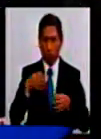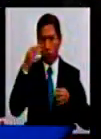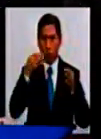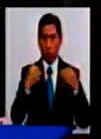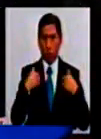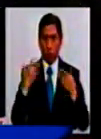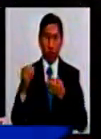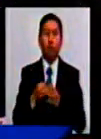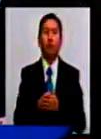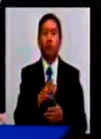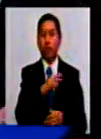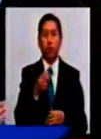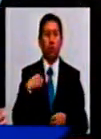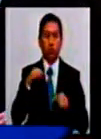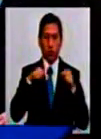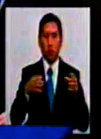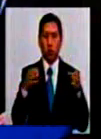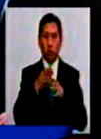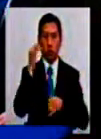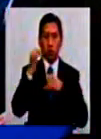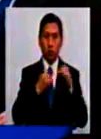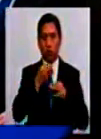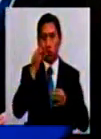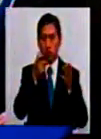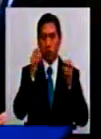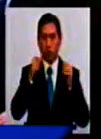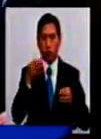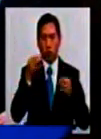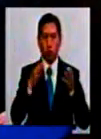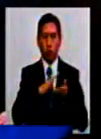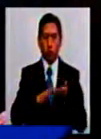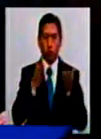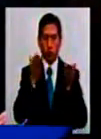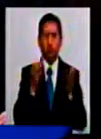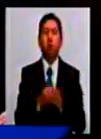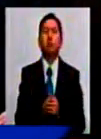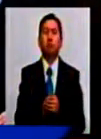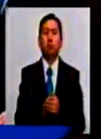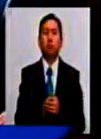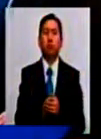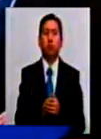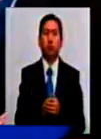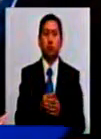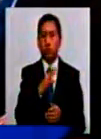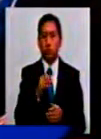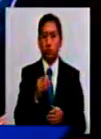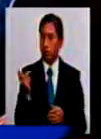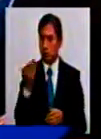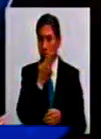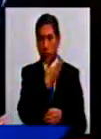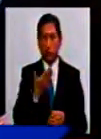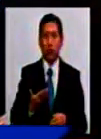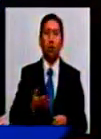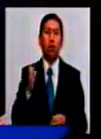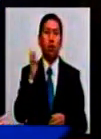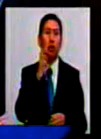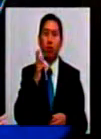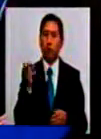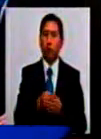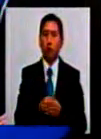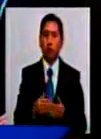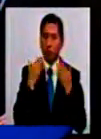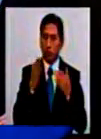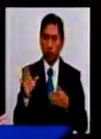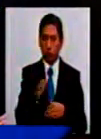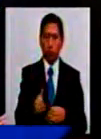juicio y acudimos a la Corte para que haga justicia. Quisiera dar las gracias a nuestro presidente Evo Morales Haima, a los